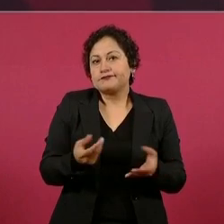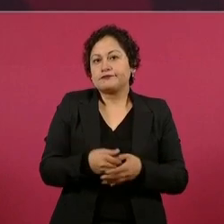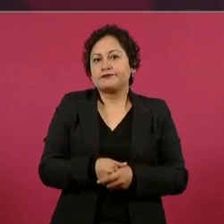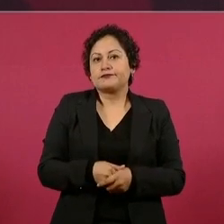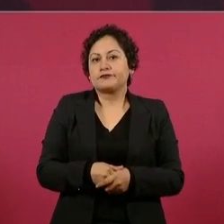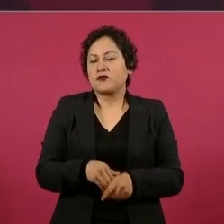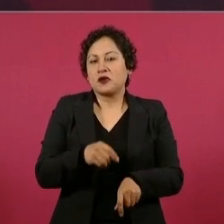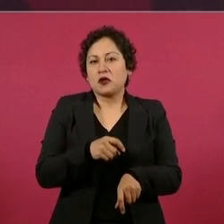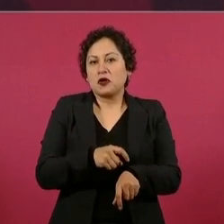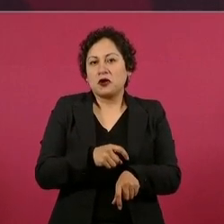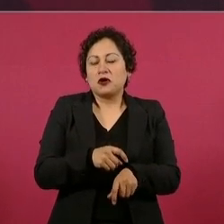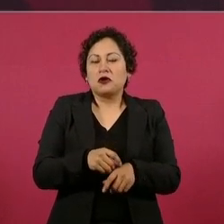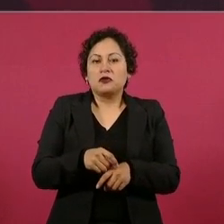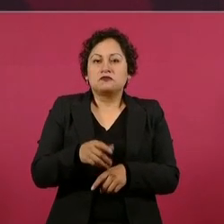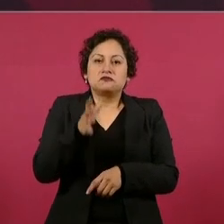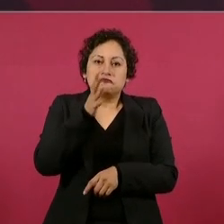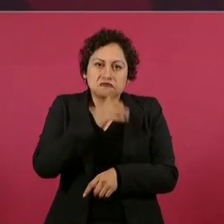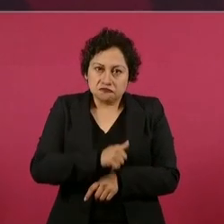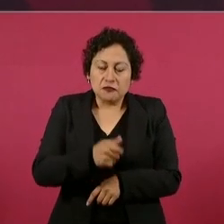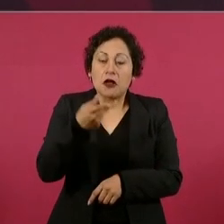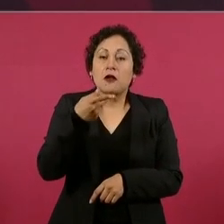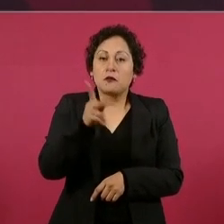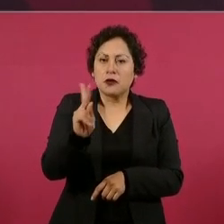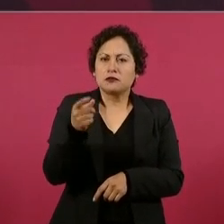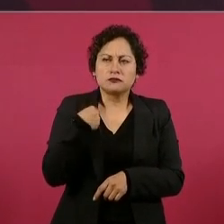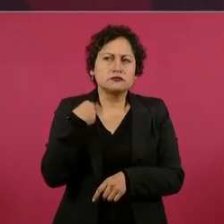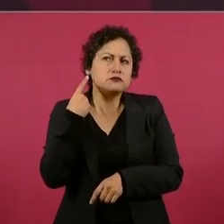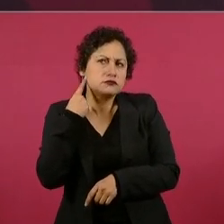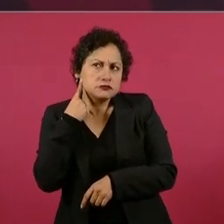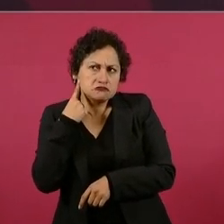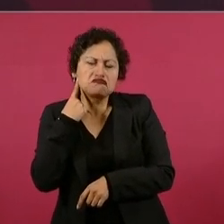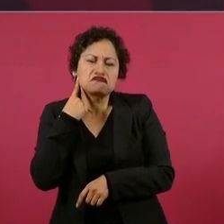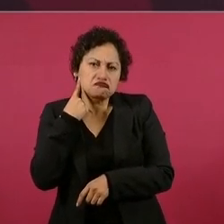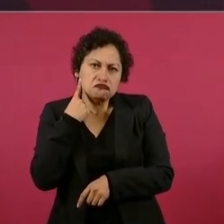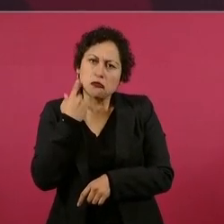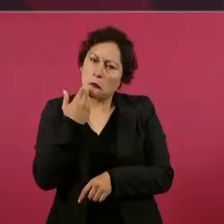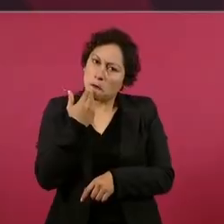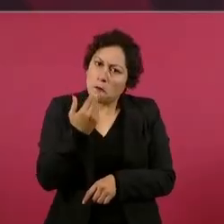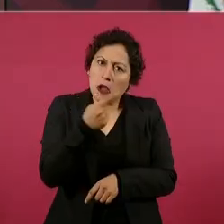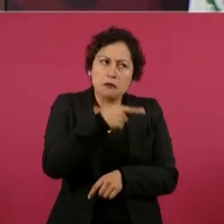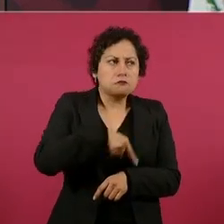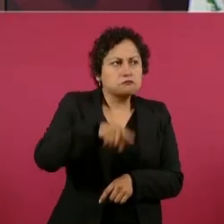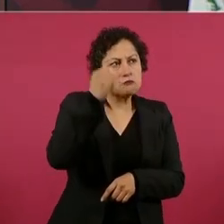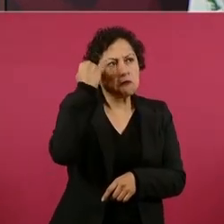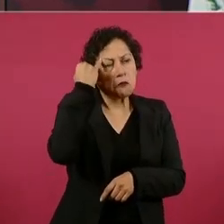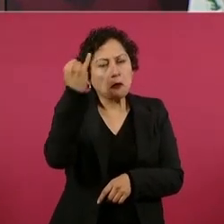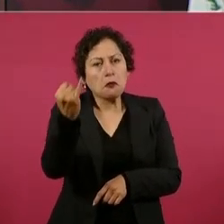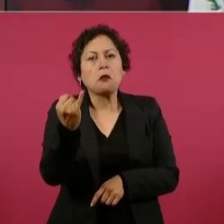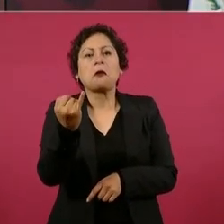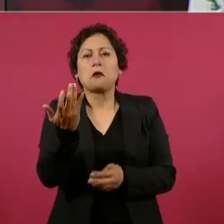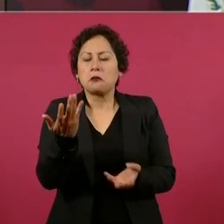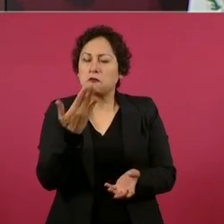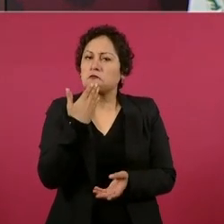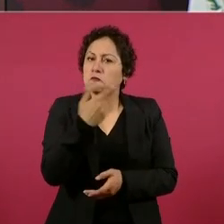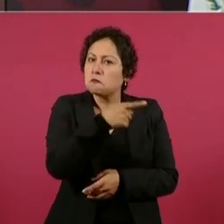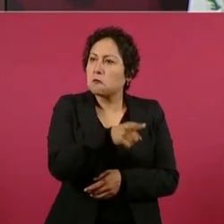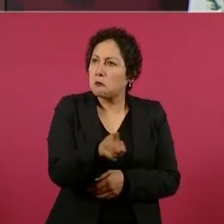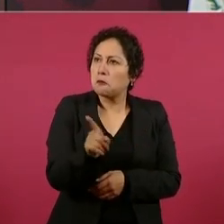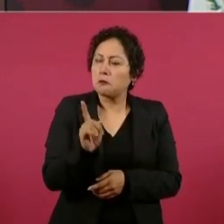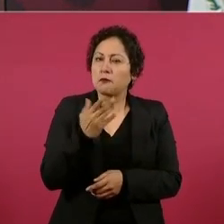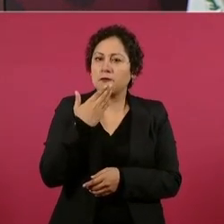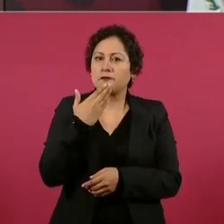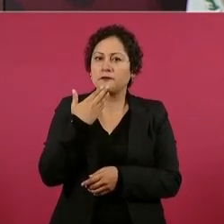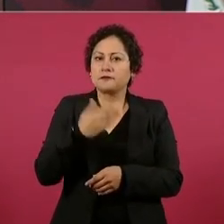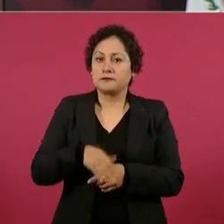escuché muy buenos comentarios sobre el mensaje de la presidenta. Lo